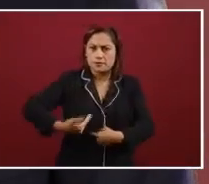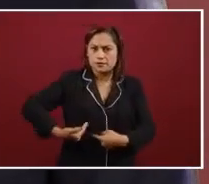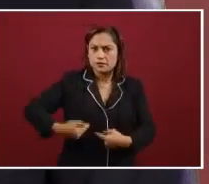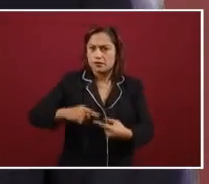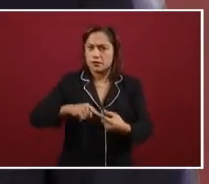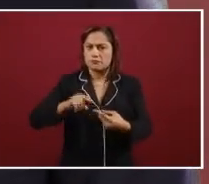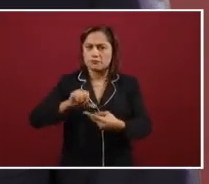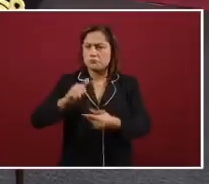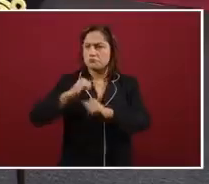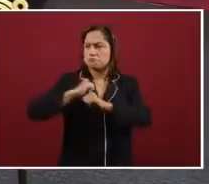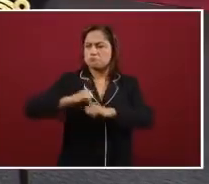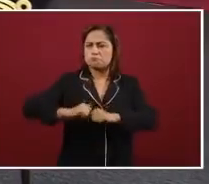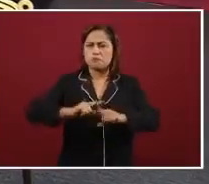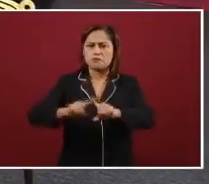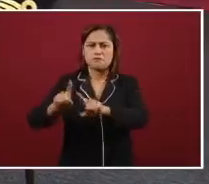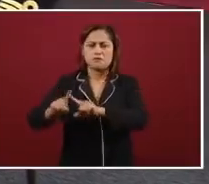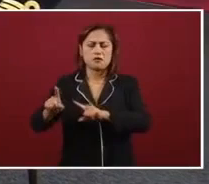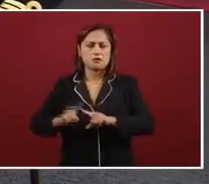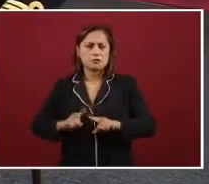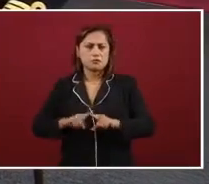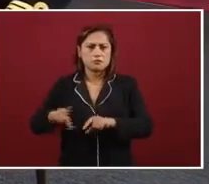entramos en